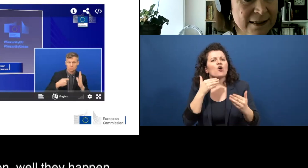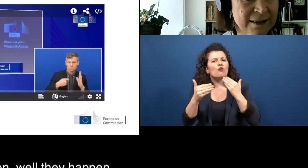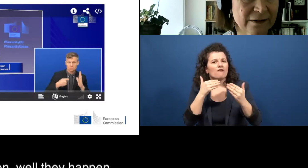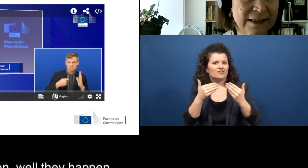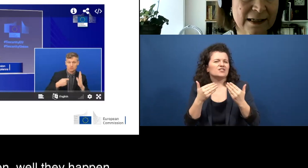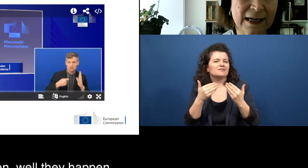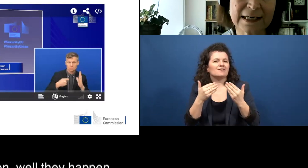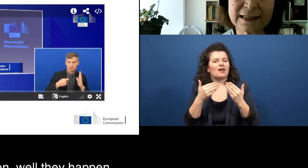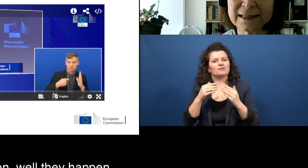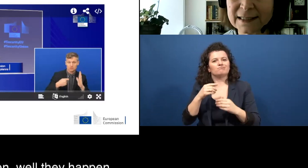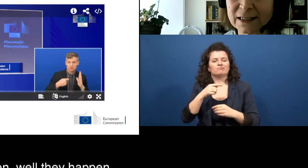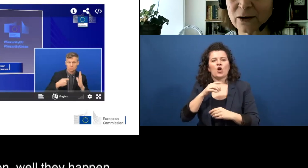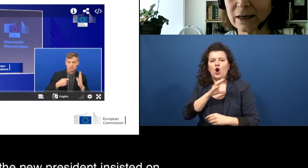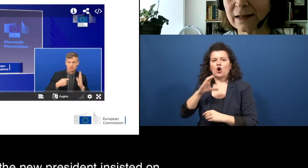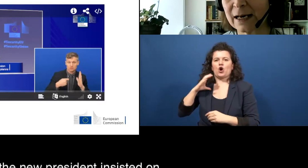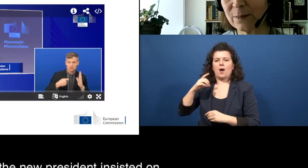la principal que